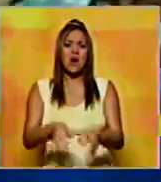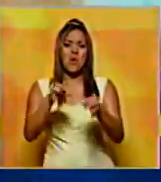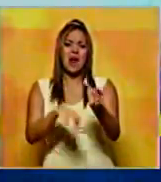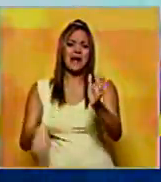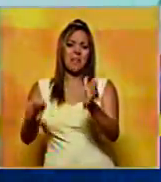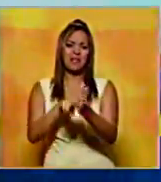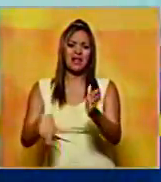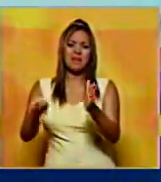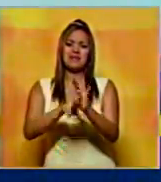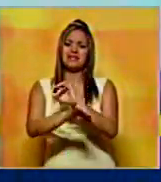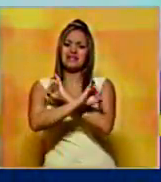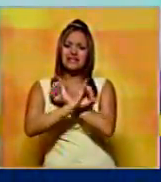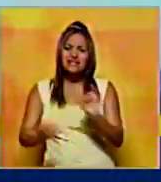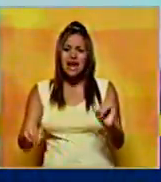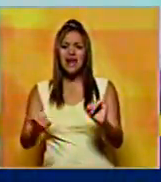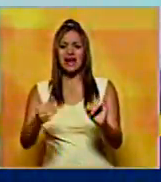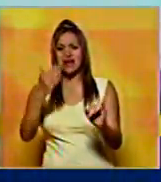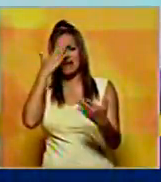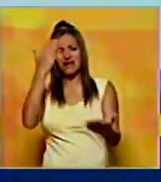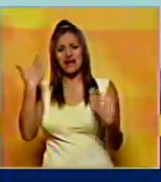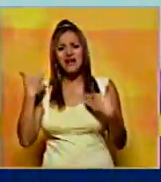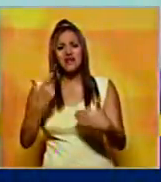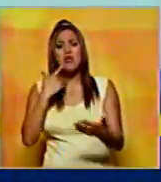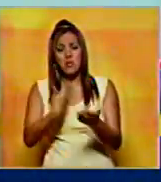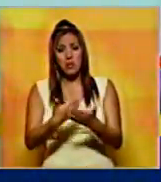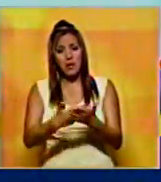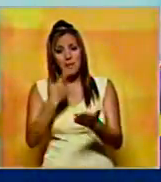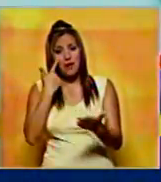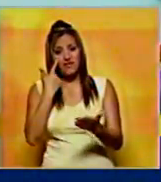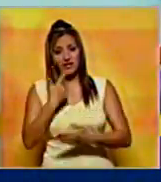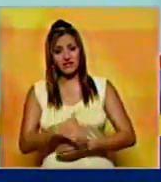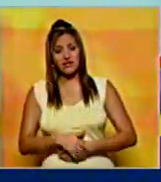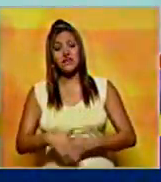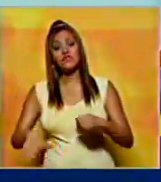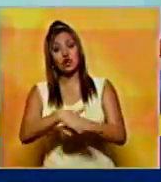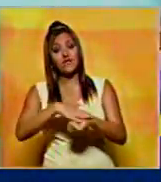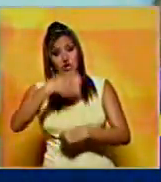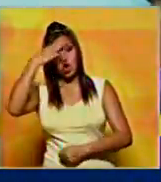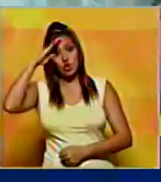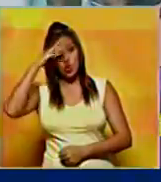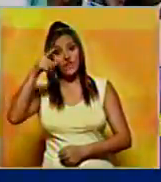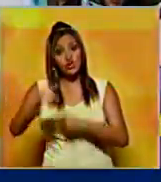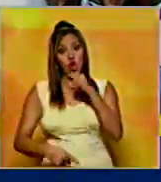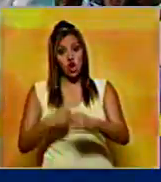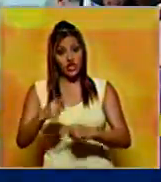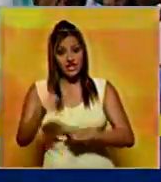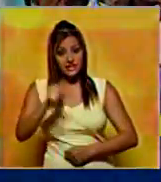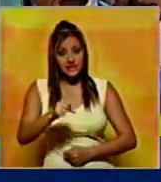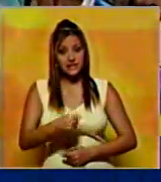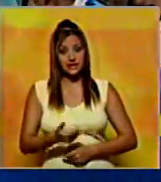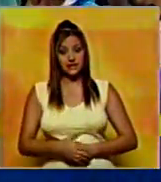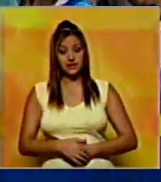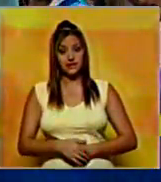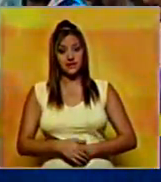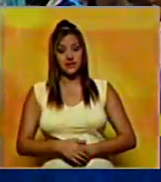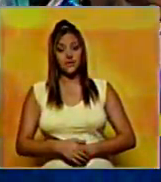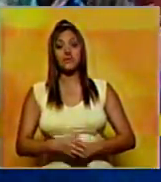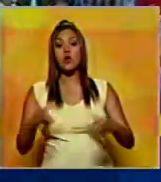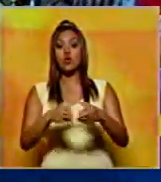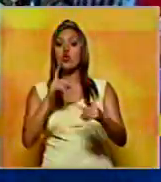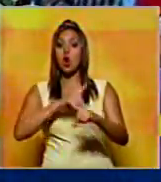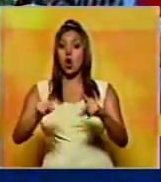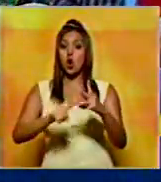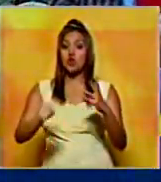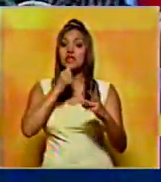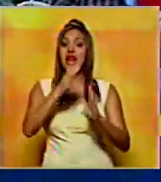Pero el presidente eso dice, es pote de humo, pero que muestre las pruebas. Injerencia ahí del gobierno cubano todos los días. Capriles encabezó junto a otros